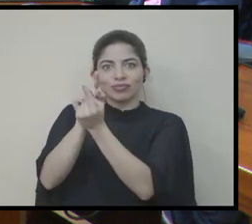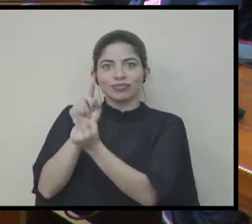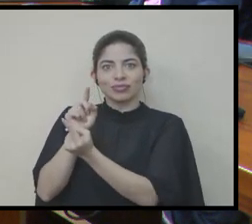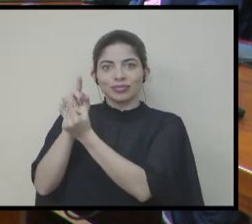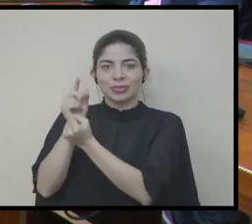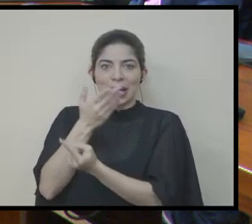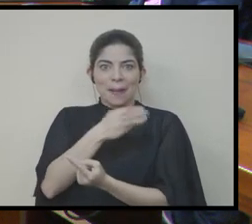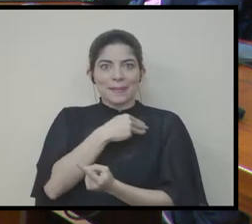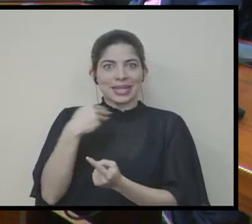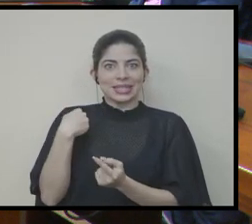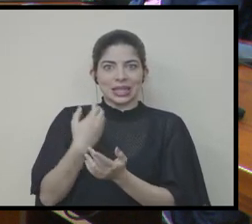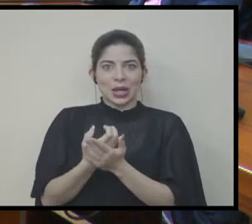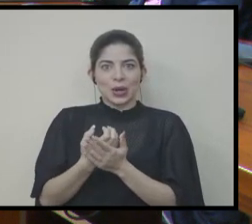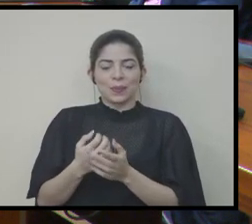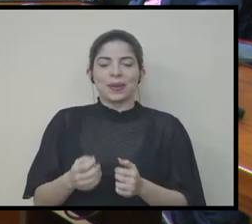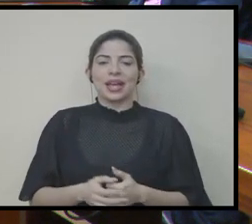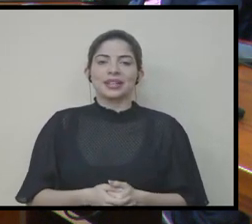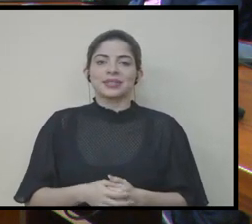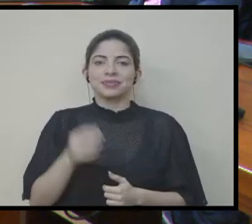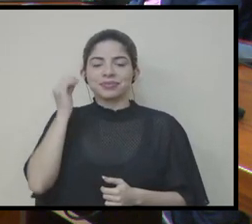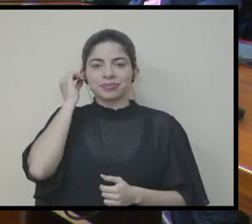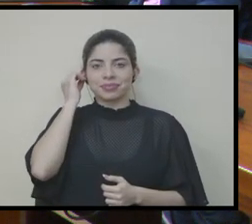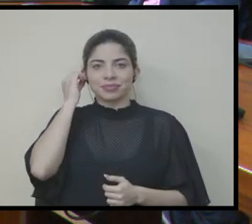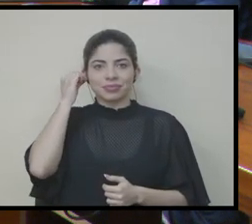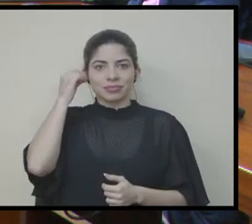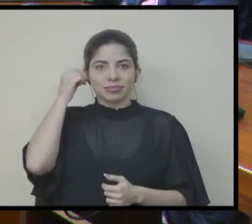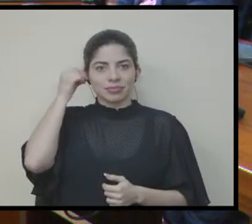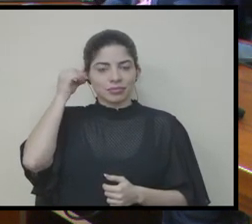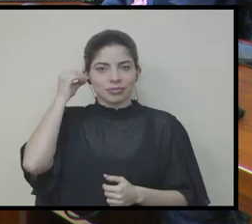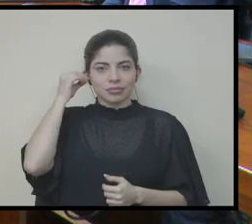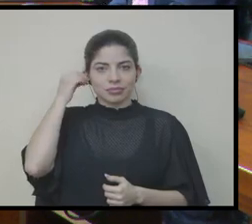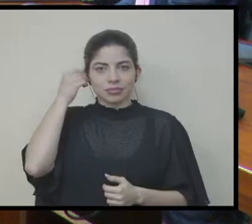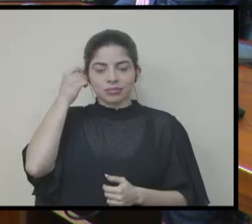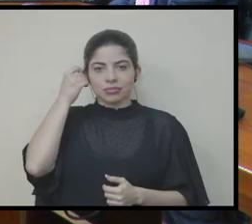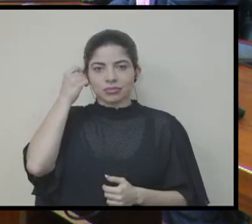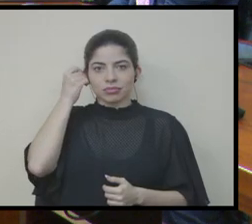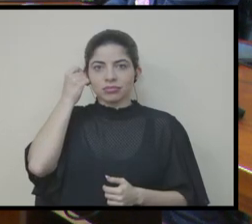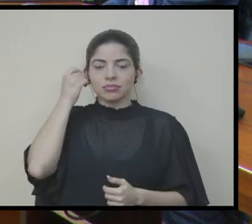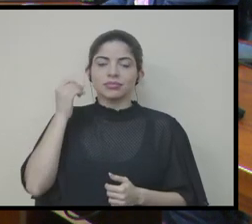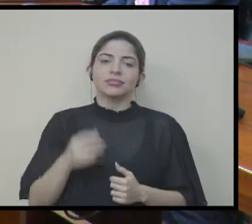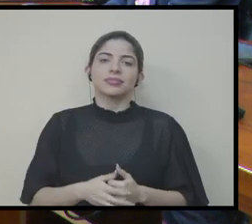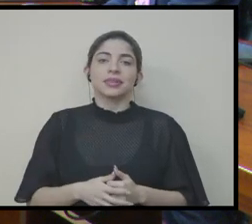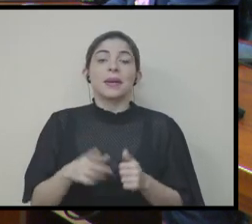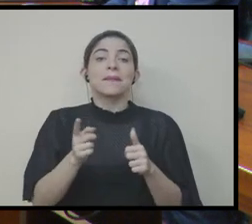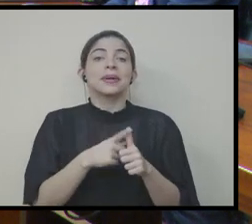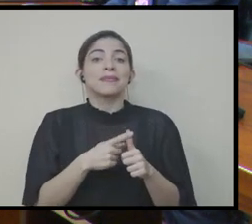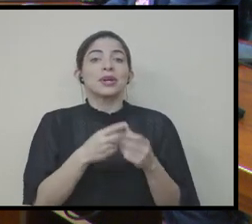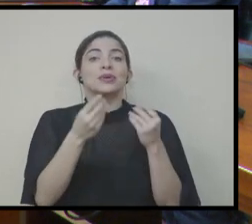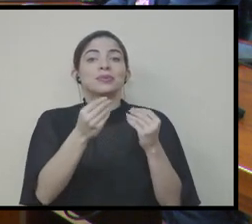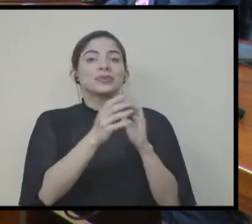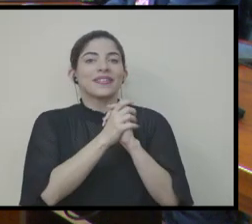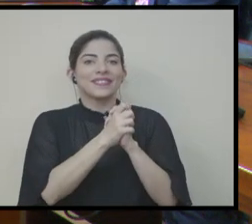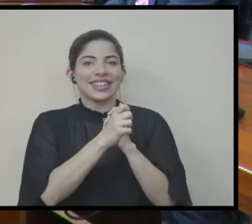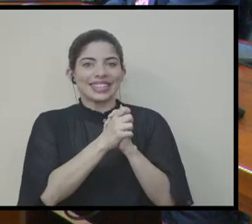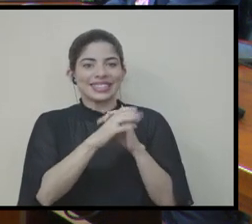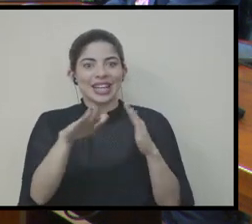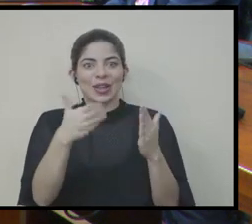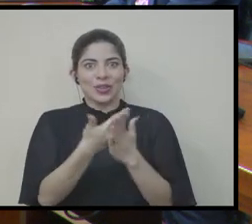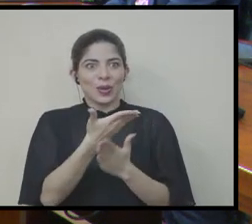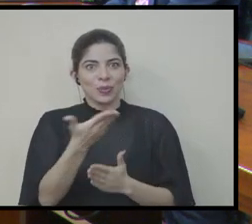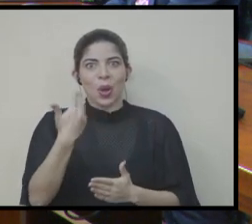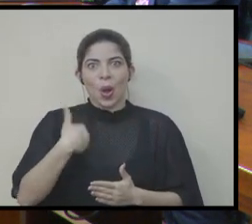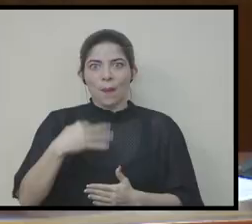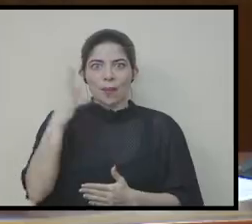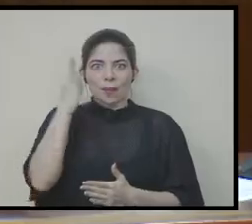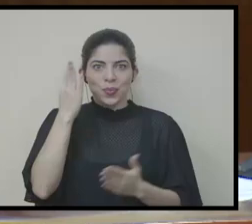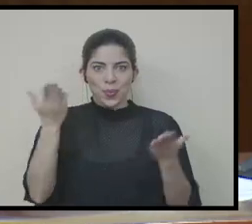el Ministerio de Economía. Bueno, primero que nada, muchas felicidades a todos, a ustedes, hombres y mujeres que están